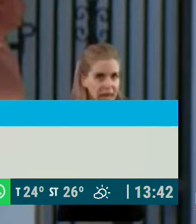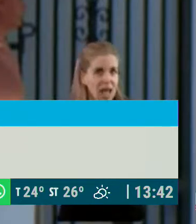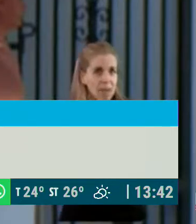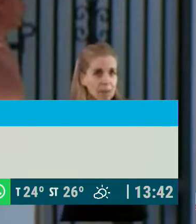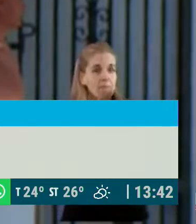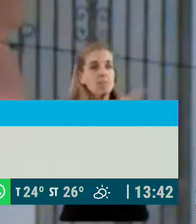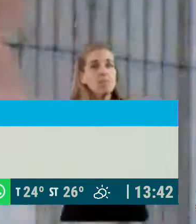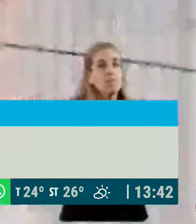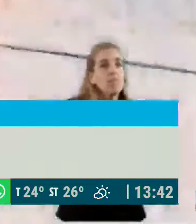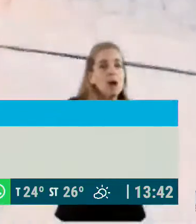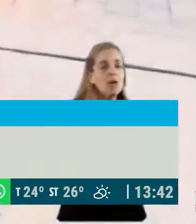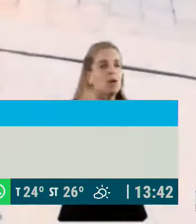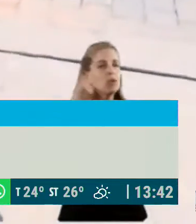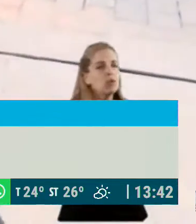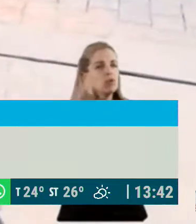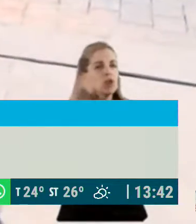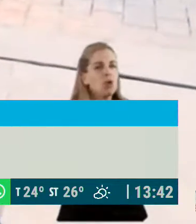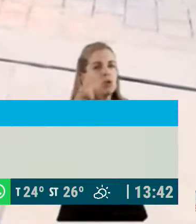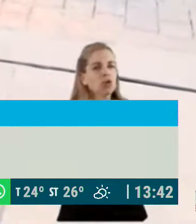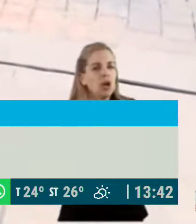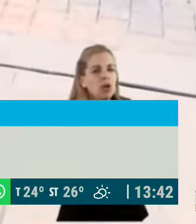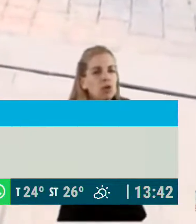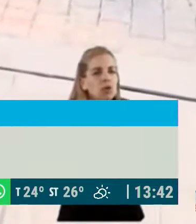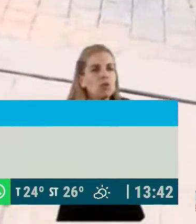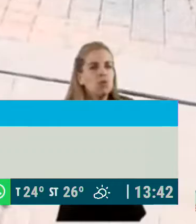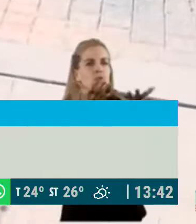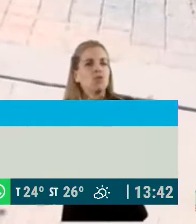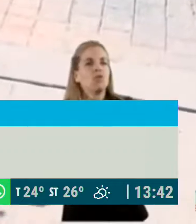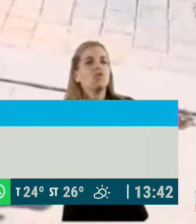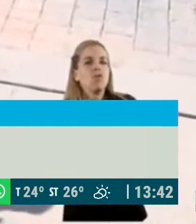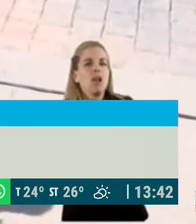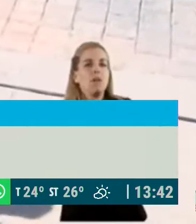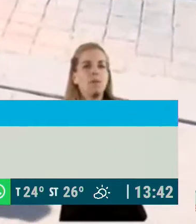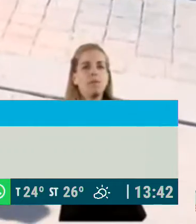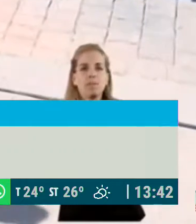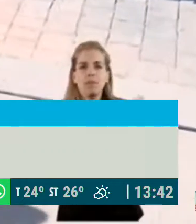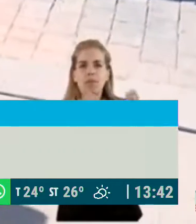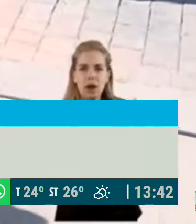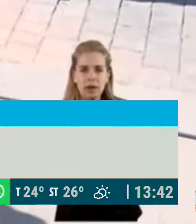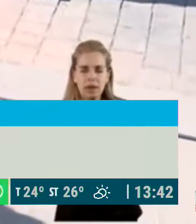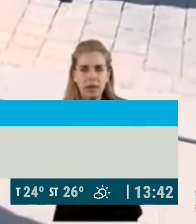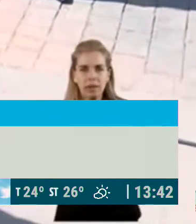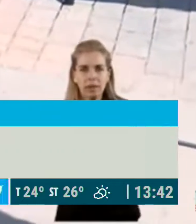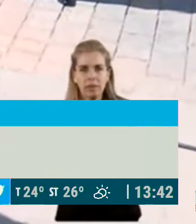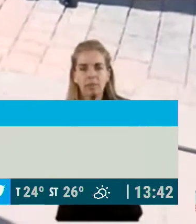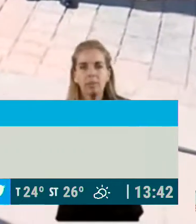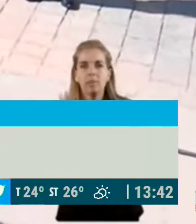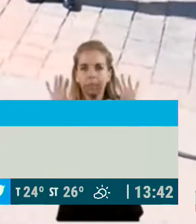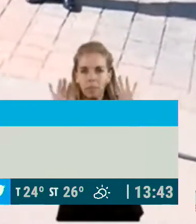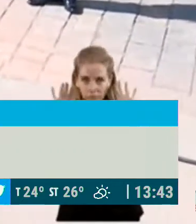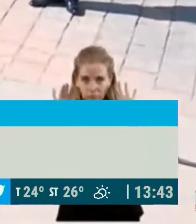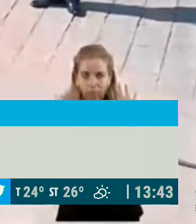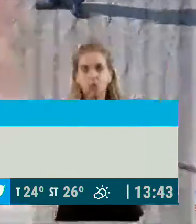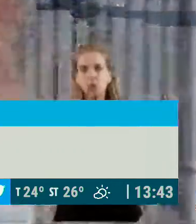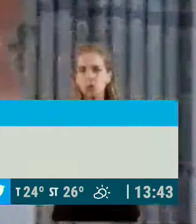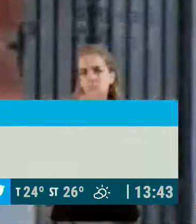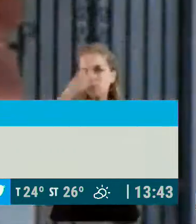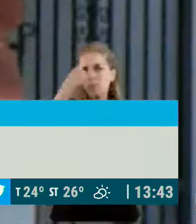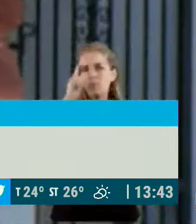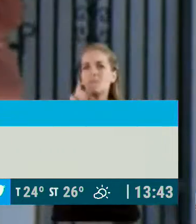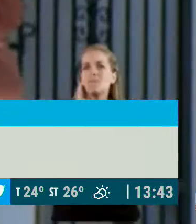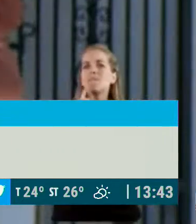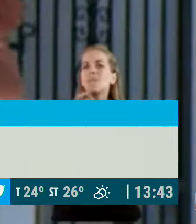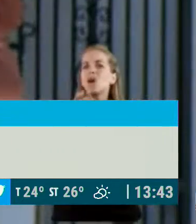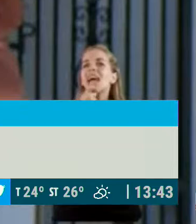siempre volvió y retomó el camino y juntó fuerzas para seguir adelante. Nos inspiramos en la valentía de los patriotas